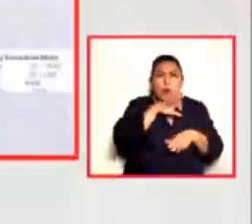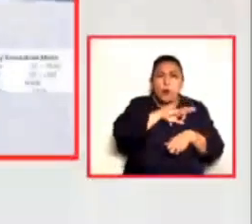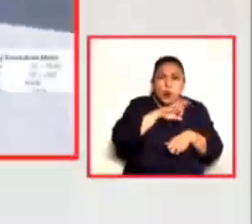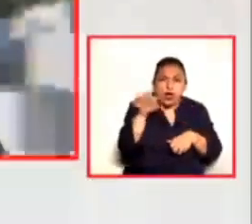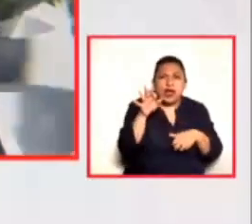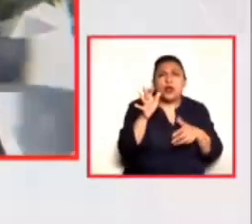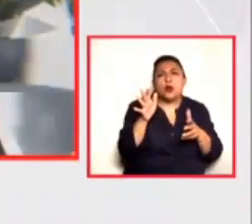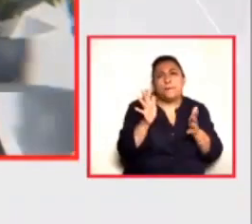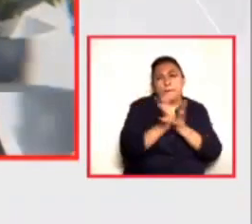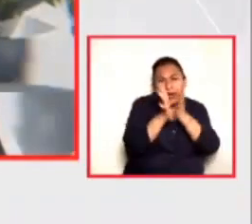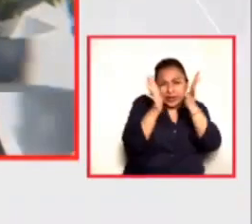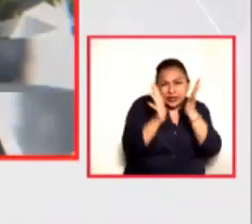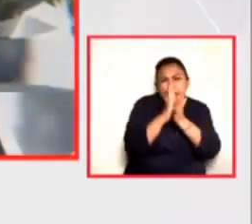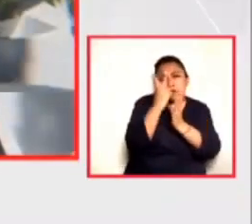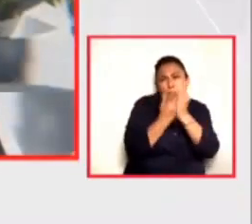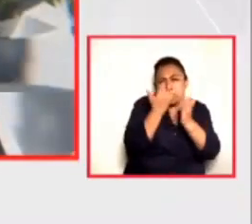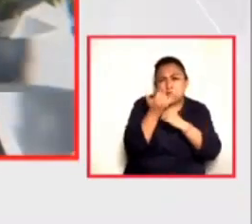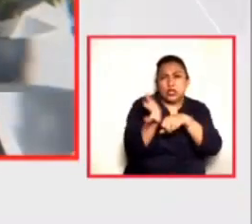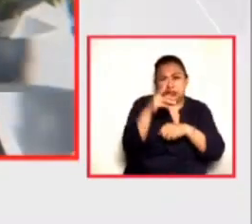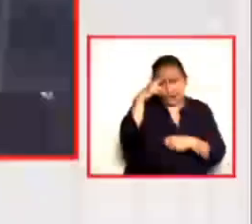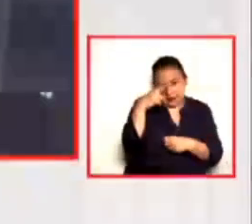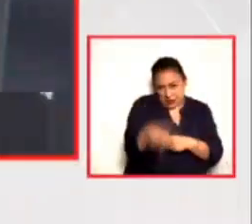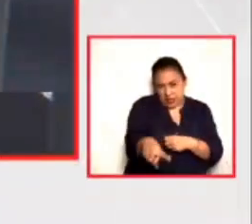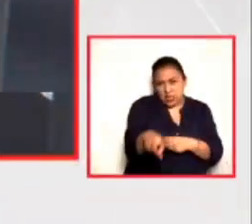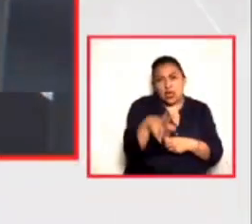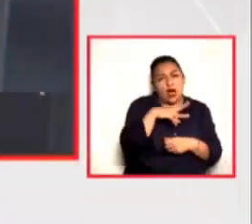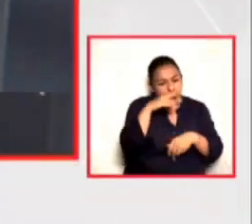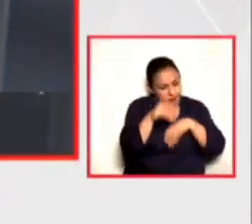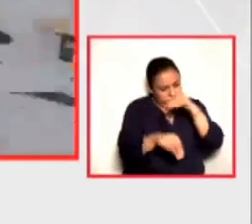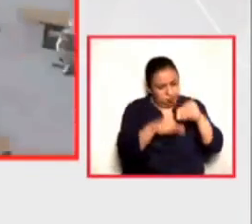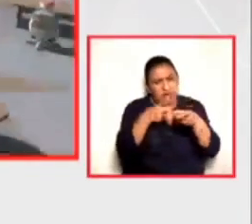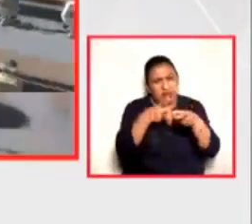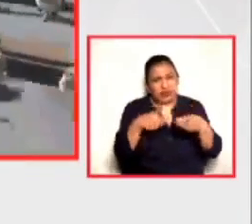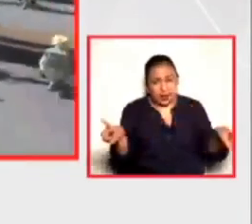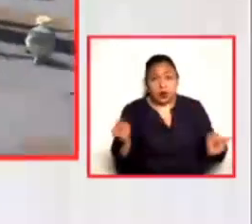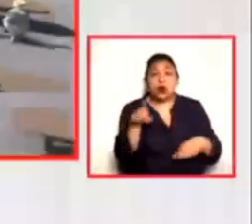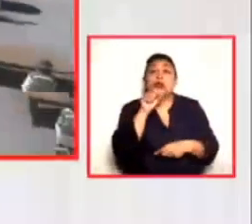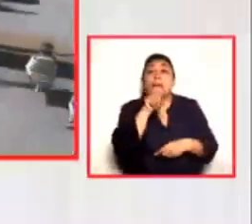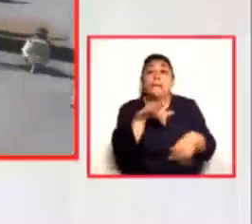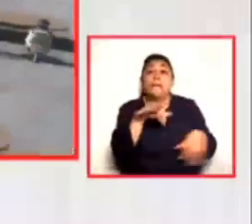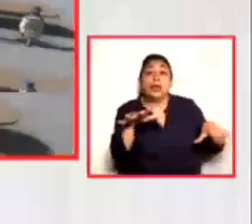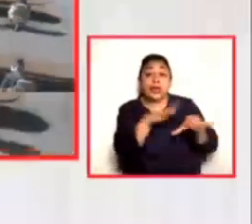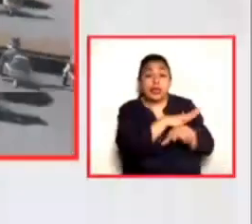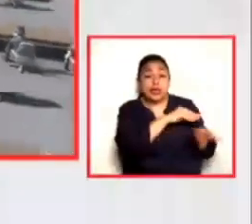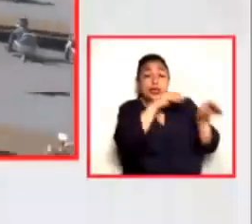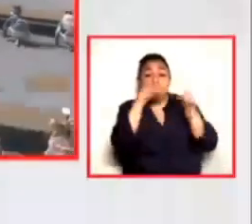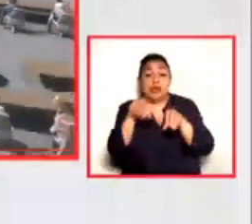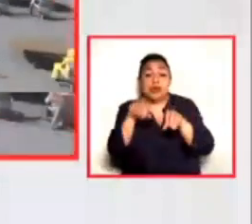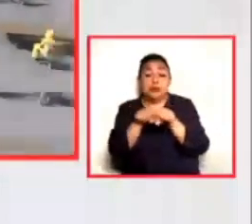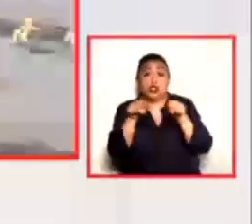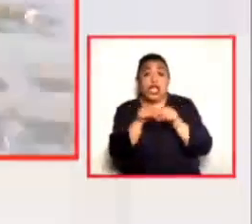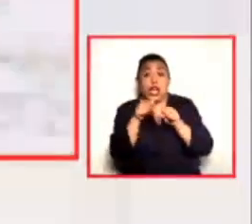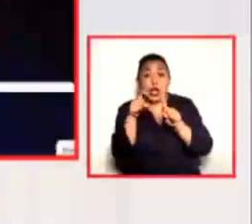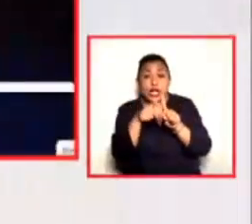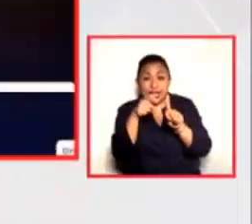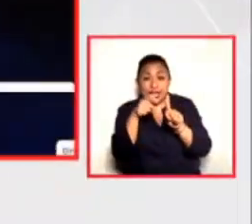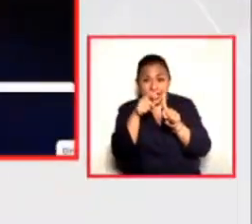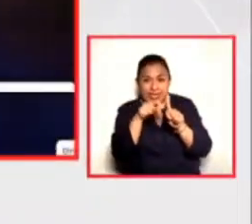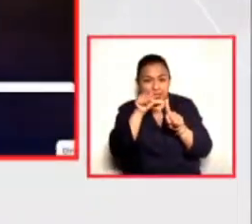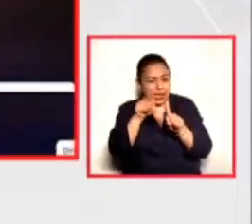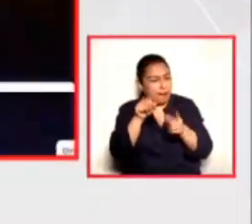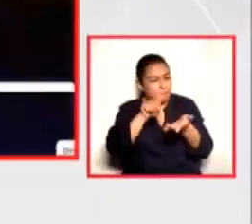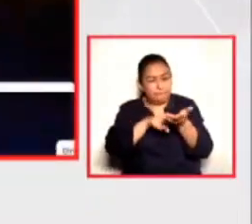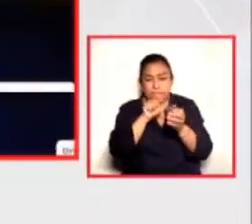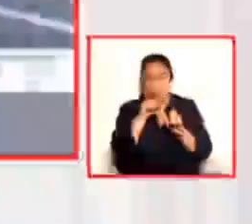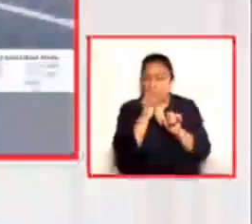cine mexicano que está en desarrollo. También mudamos el Salón de la Crítica también a este espacio,